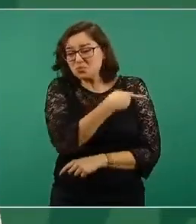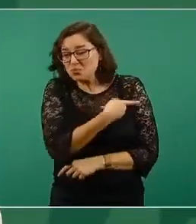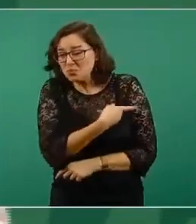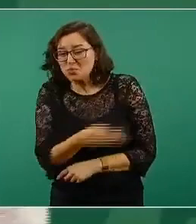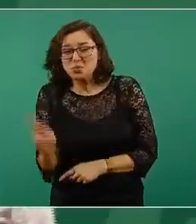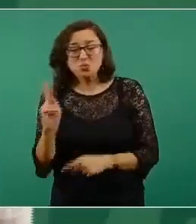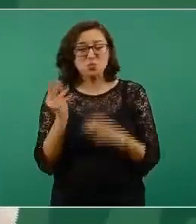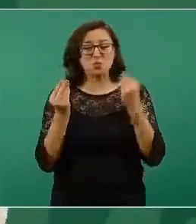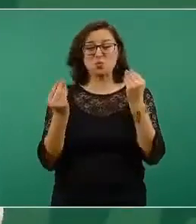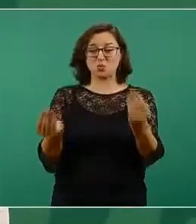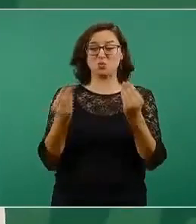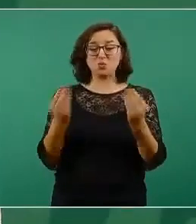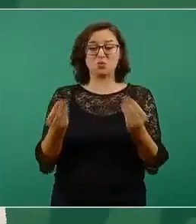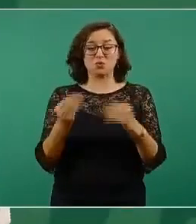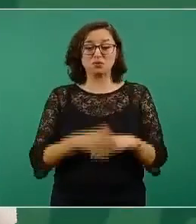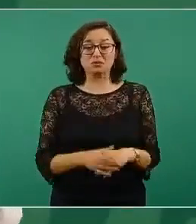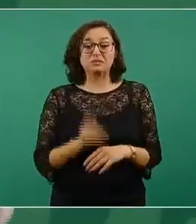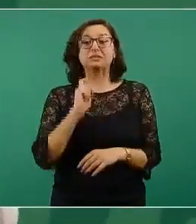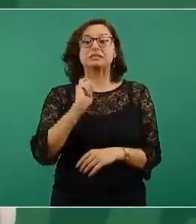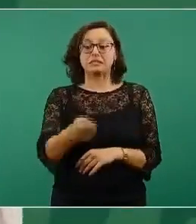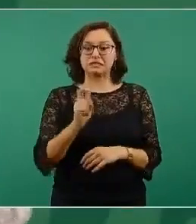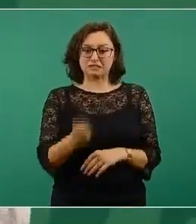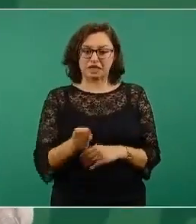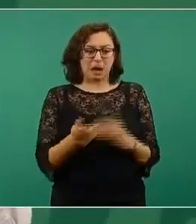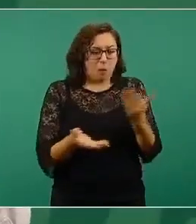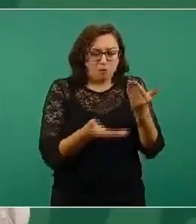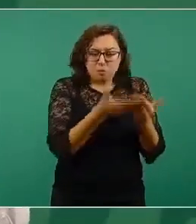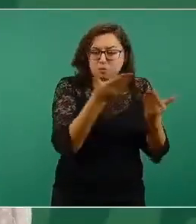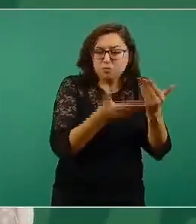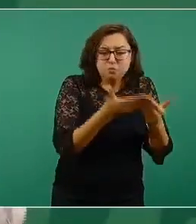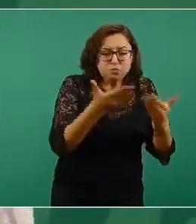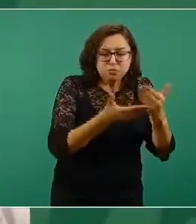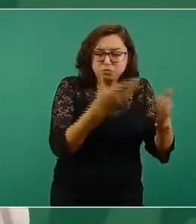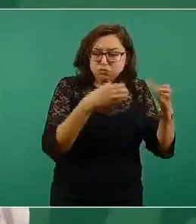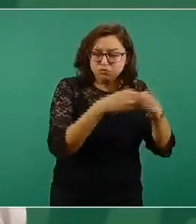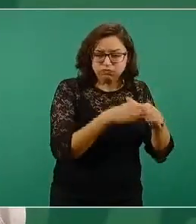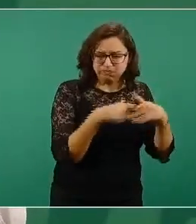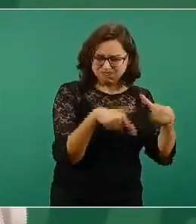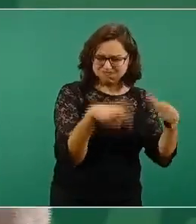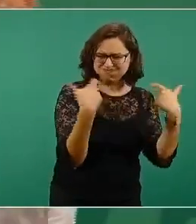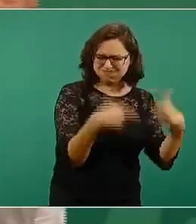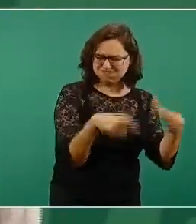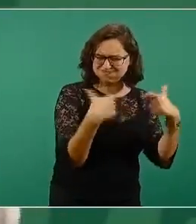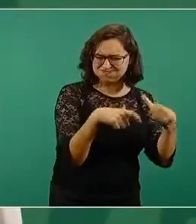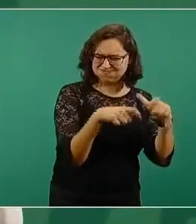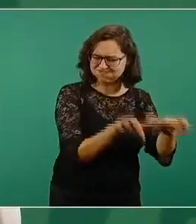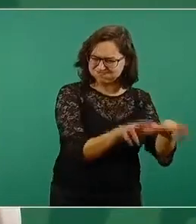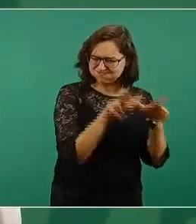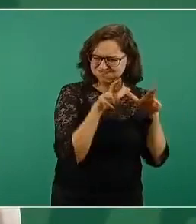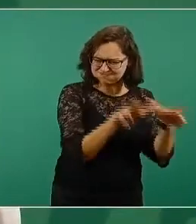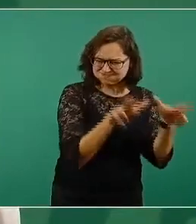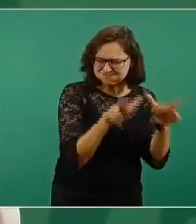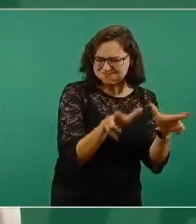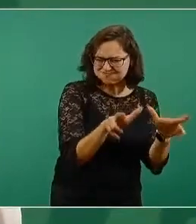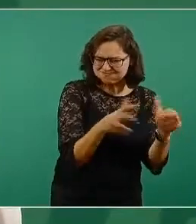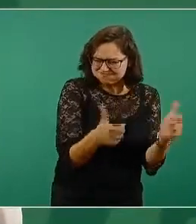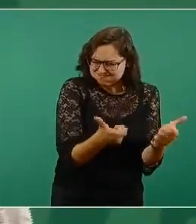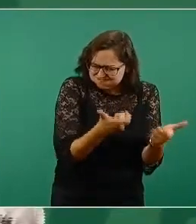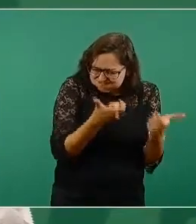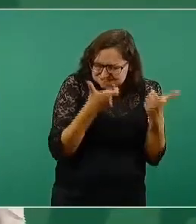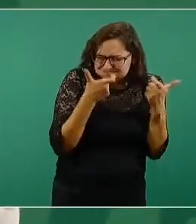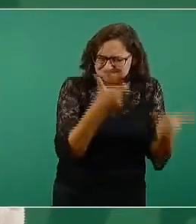manera muy simple, hay unas pocas familias de ricos, muy millonarios, que tienen la mayoría de la riqueza del